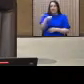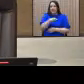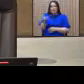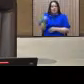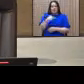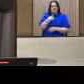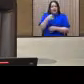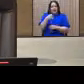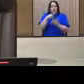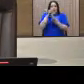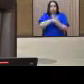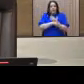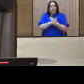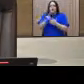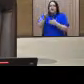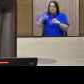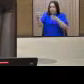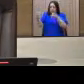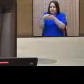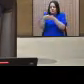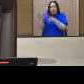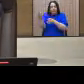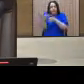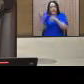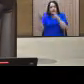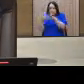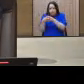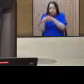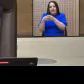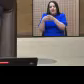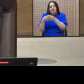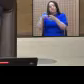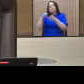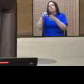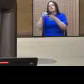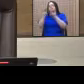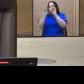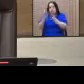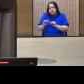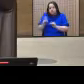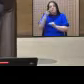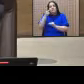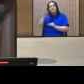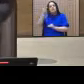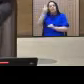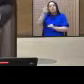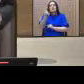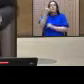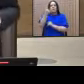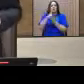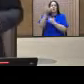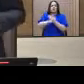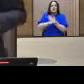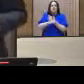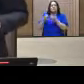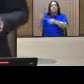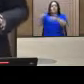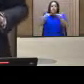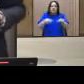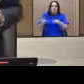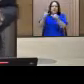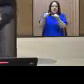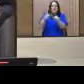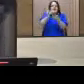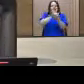y ver cuál es el proyecto que sale, el resultado, y eso hay que consensuarlo porque, es decir, no podemos darnos el lujo